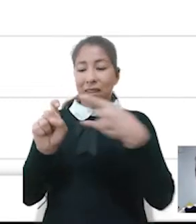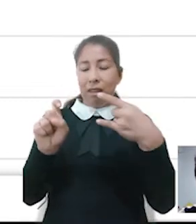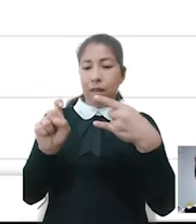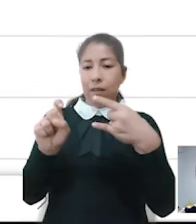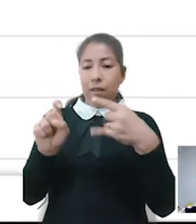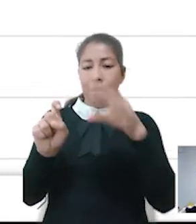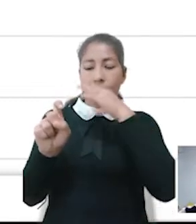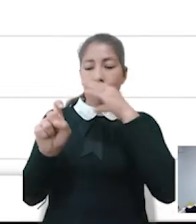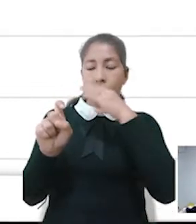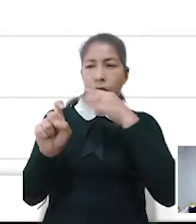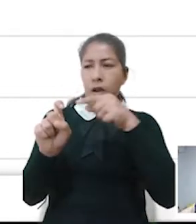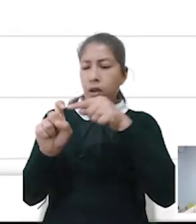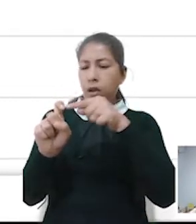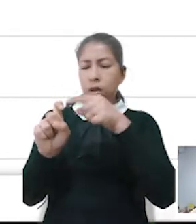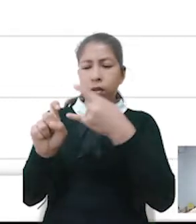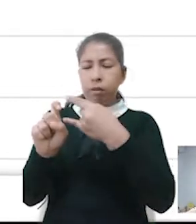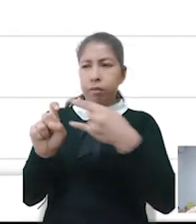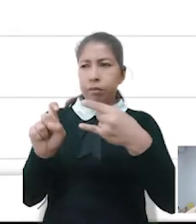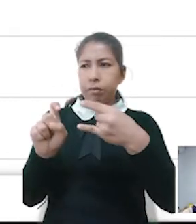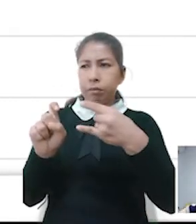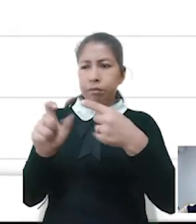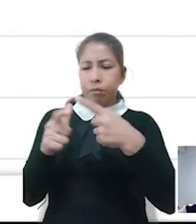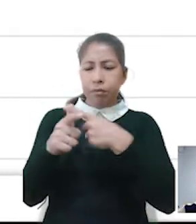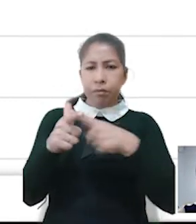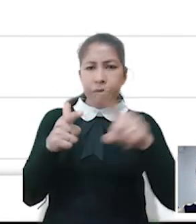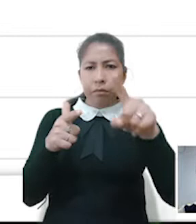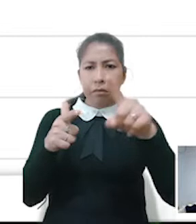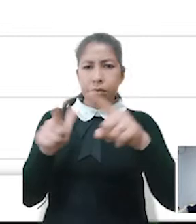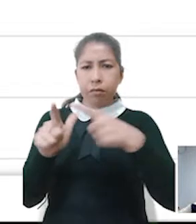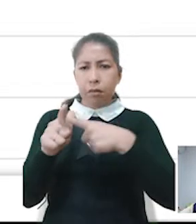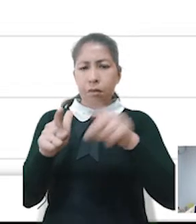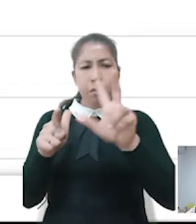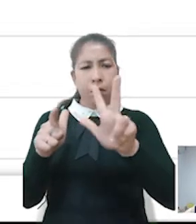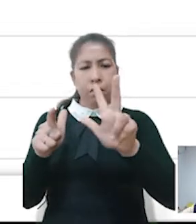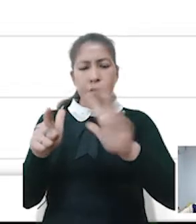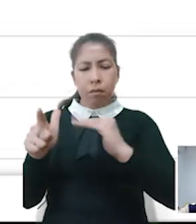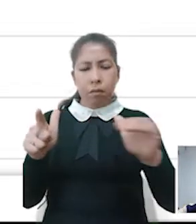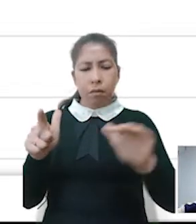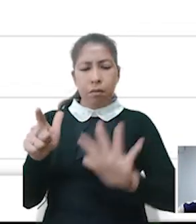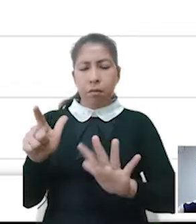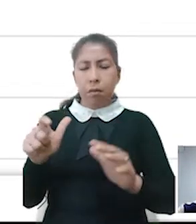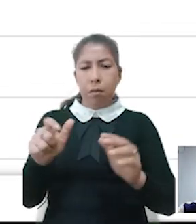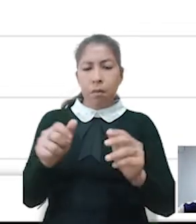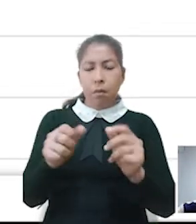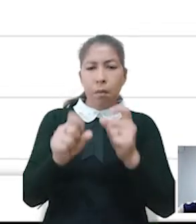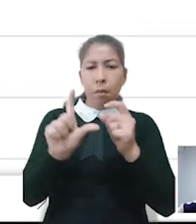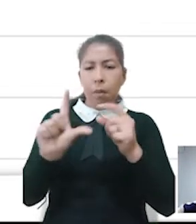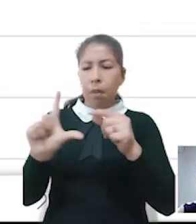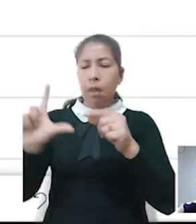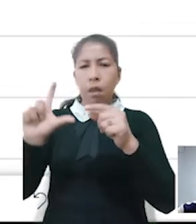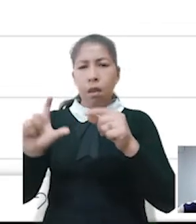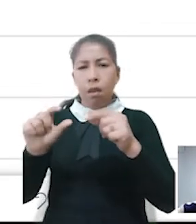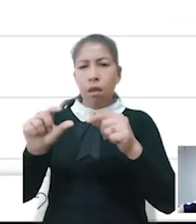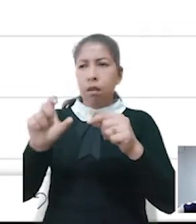que me está faltando. Como 3/5 se está dividiendo a nuestra variable, va a pasar al primer miembro a multiplicar. Sería